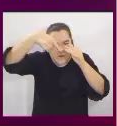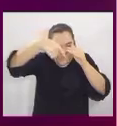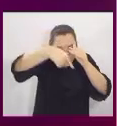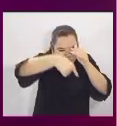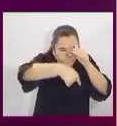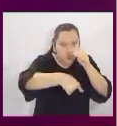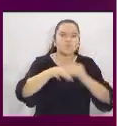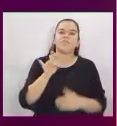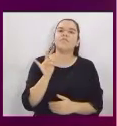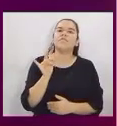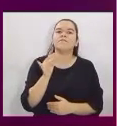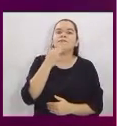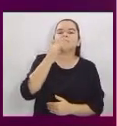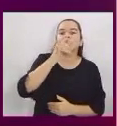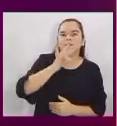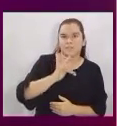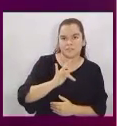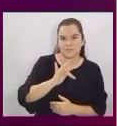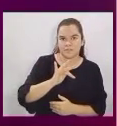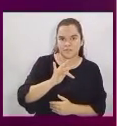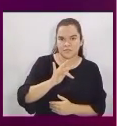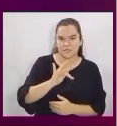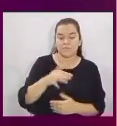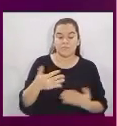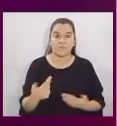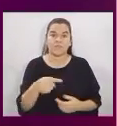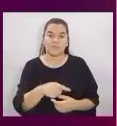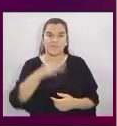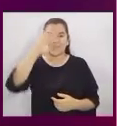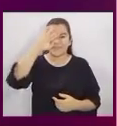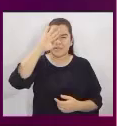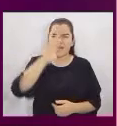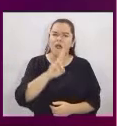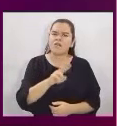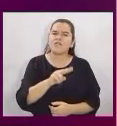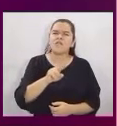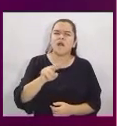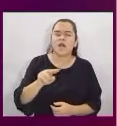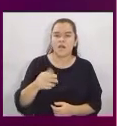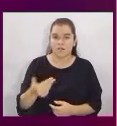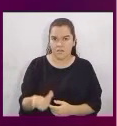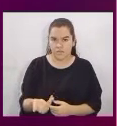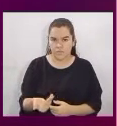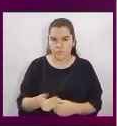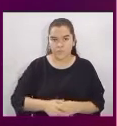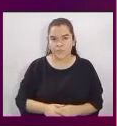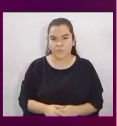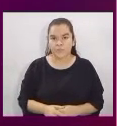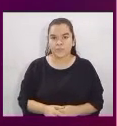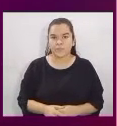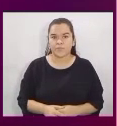y les cuesta entender el resto de los síntomas que irían atados a estos síndromes